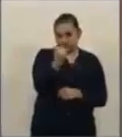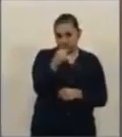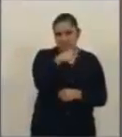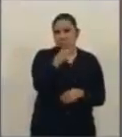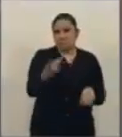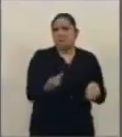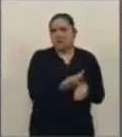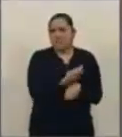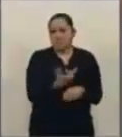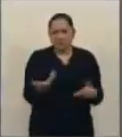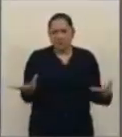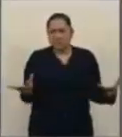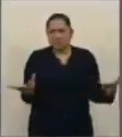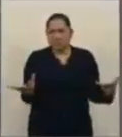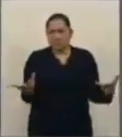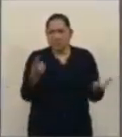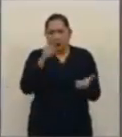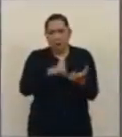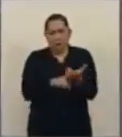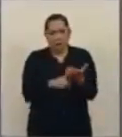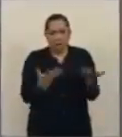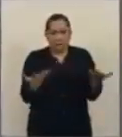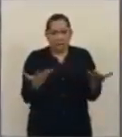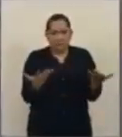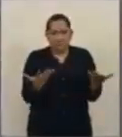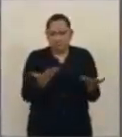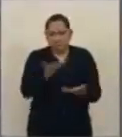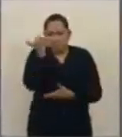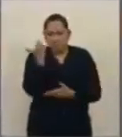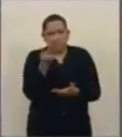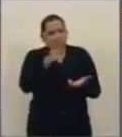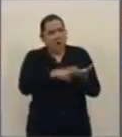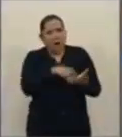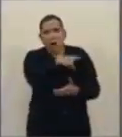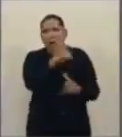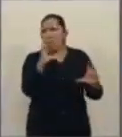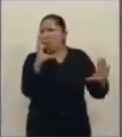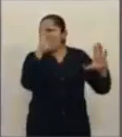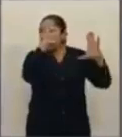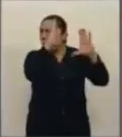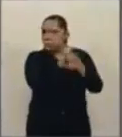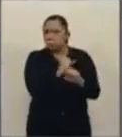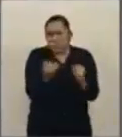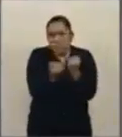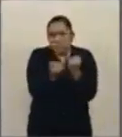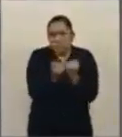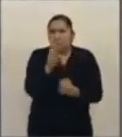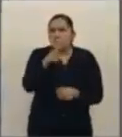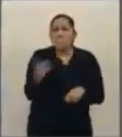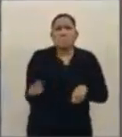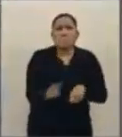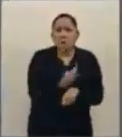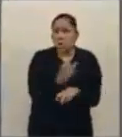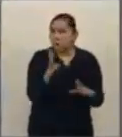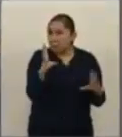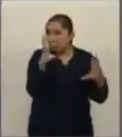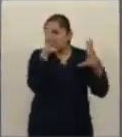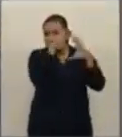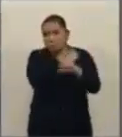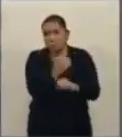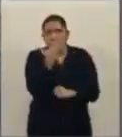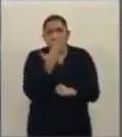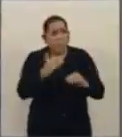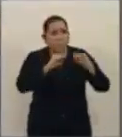mantenga oficialmente en la oscuridad de esa noche, y que ni los padres de los desaparecidos ni la sociedad en